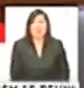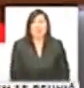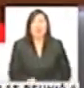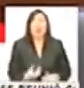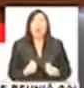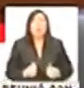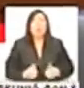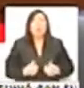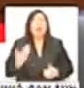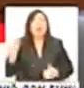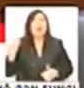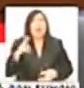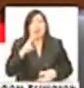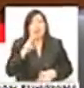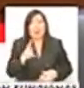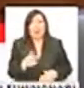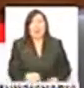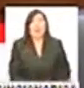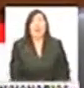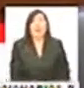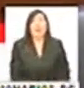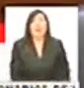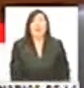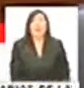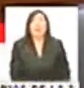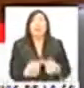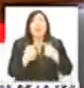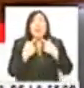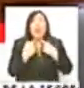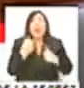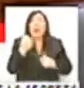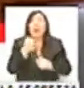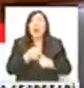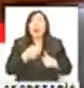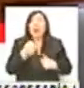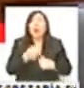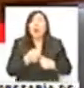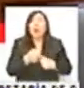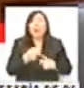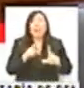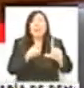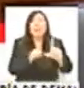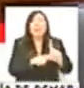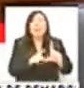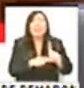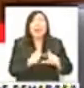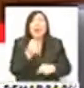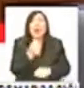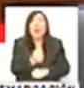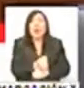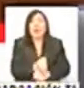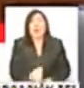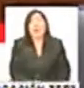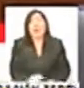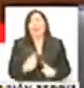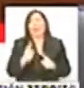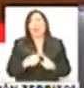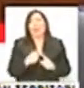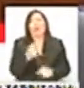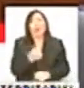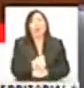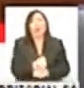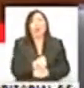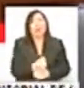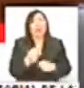presidente, el Perú estaba perdiendo la lucha contra Sendero Luminoso, contra esa organización terrorista y contra